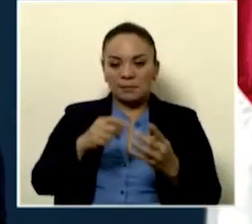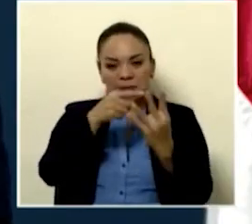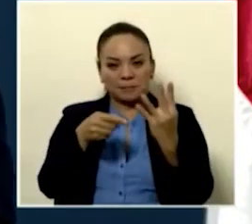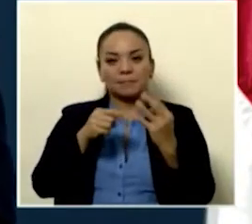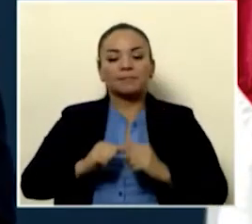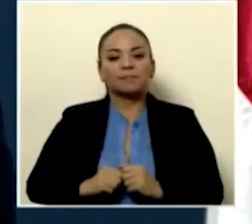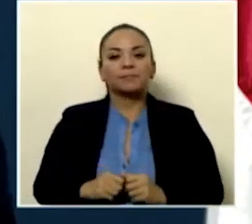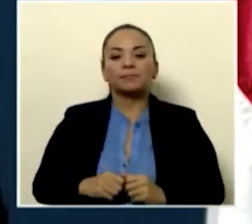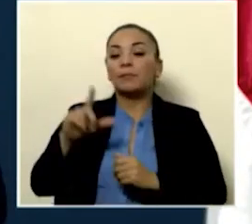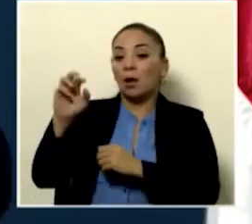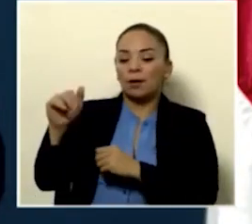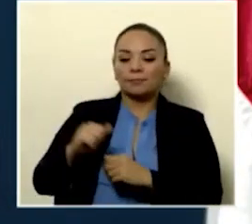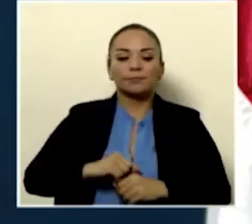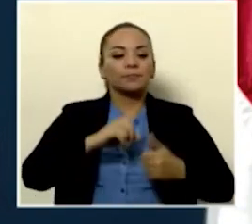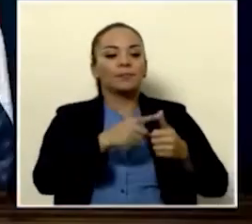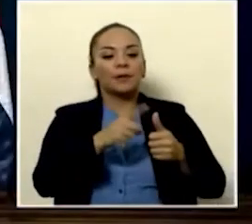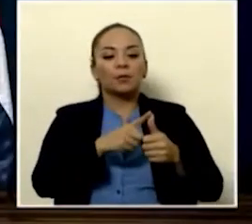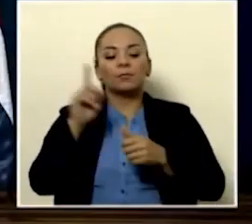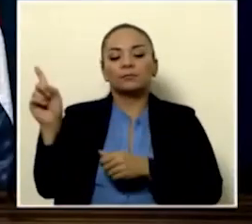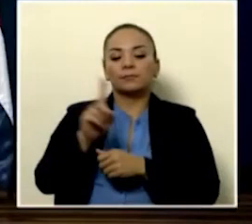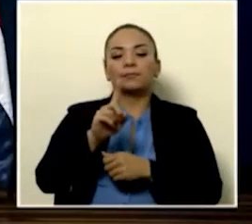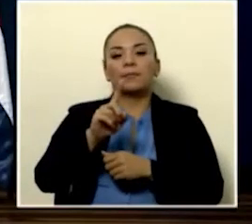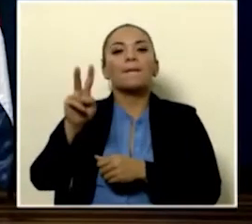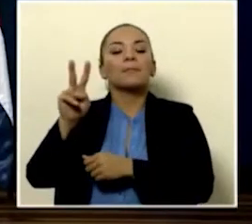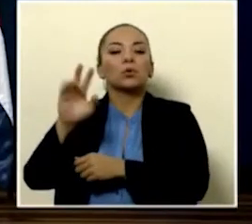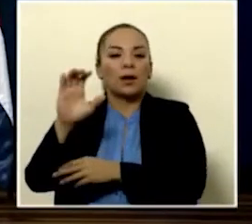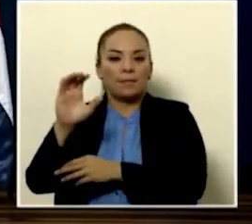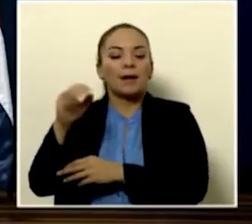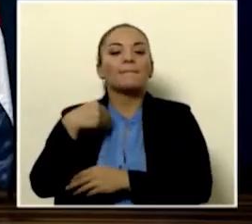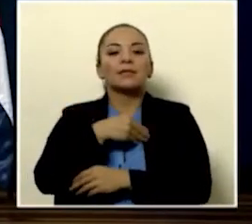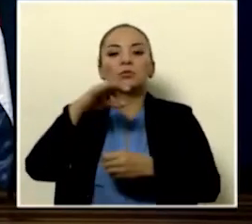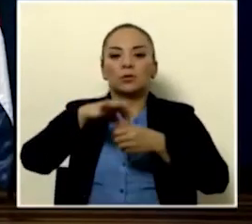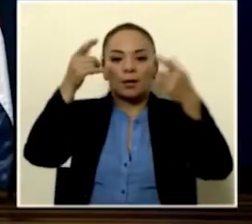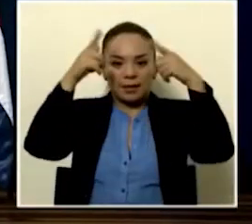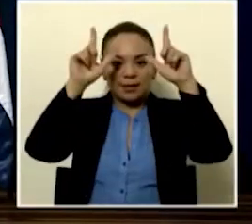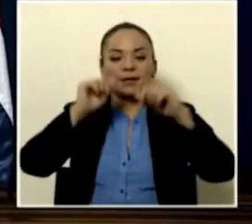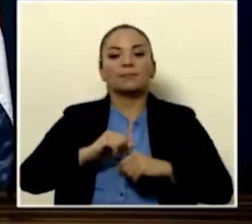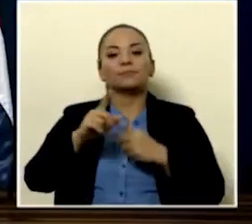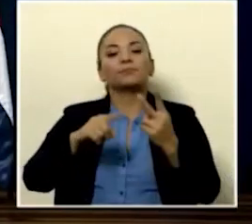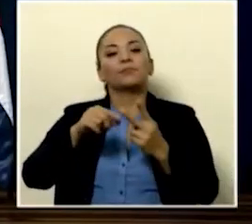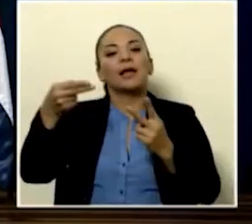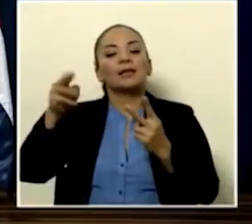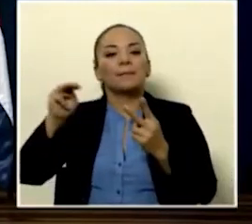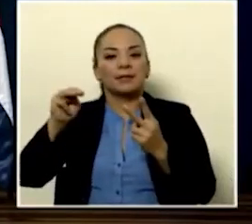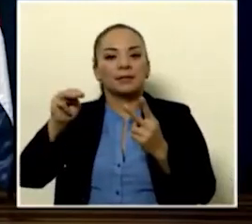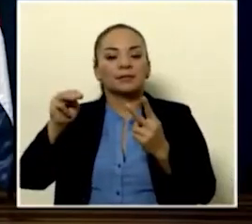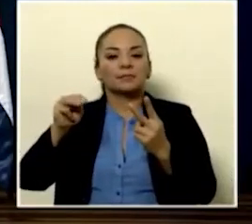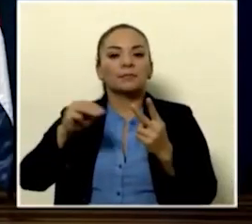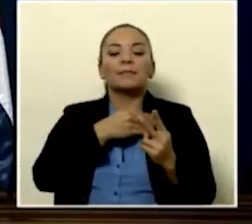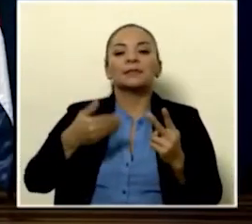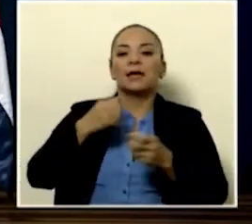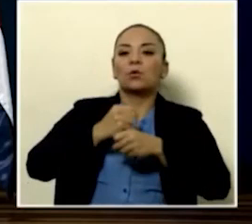que, doña Laura. Invitamos a pasar al frente a don Víctor Carvajal Porras, ministro de Agricultura y Ganadería, y a don Heiner Méndez Barrientos,